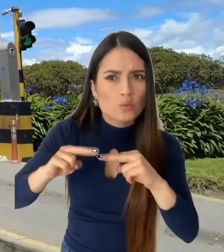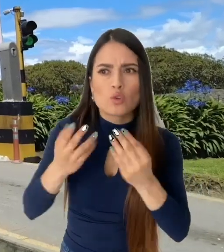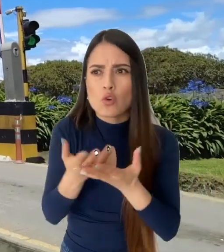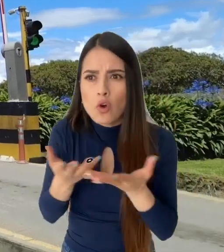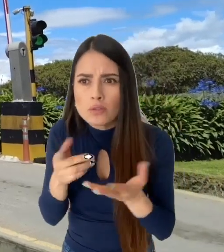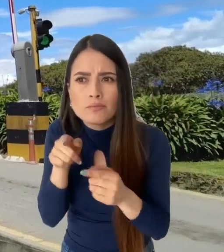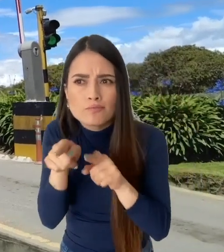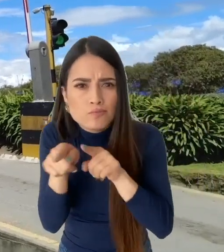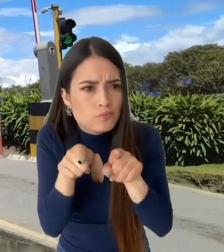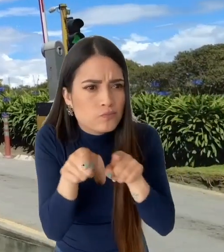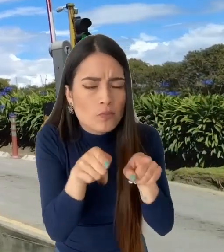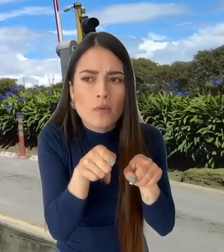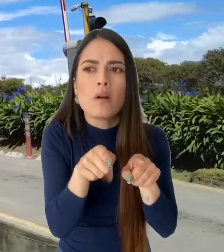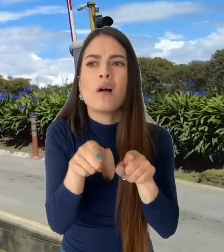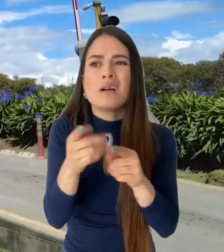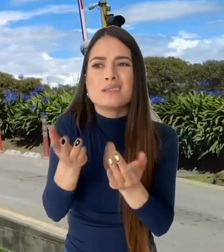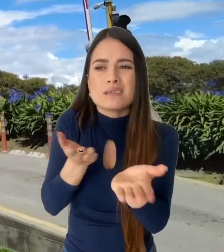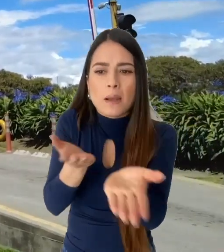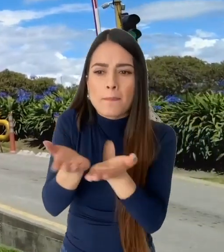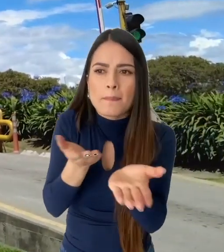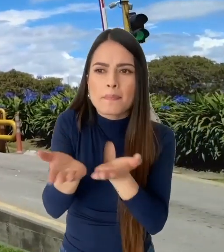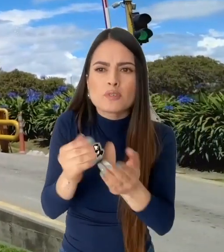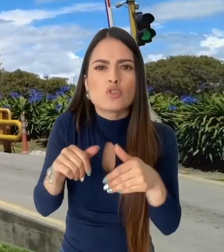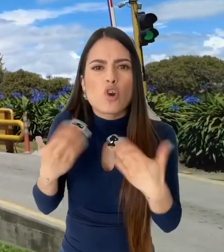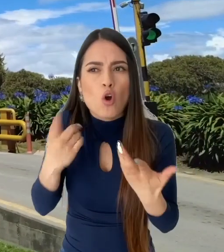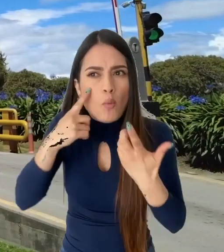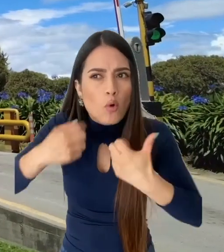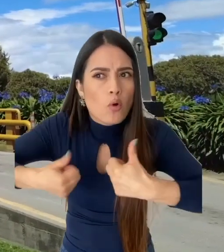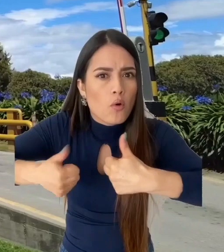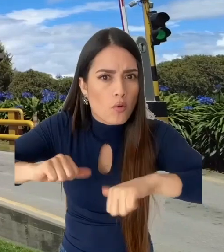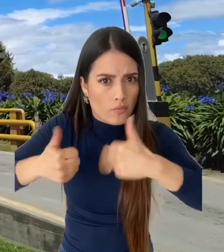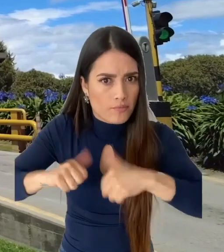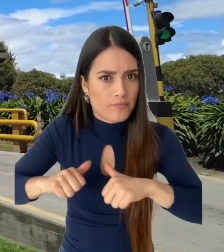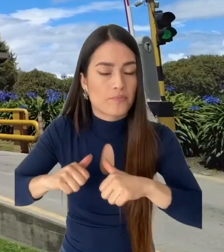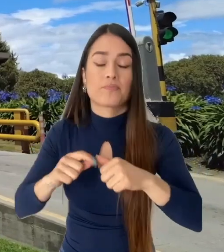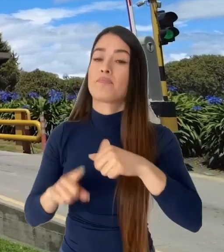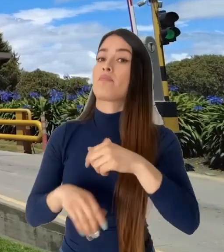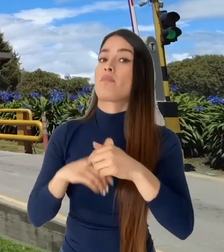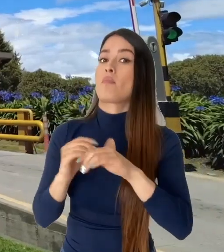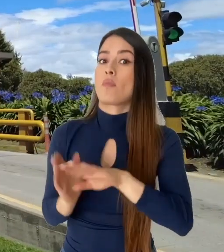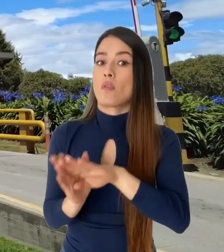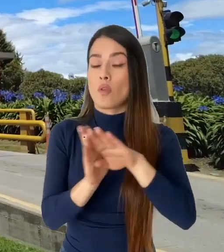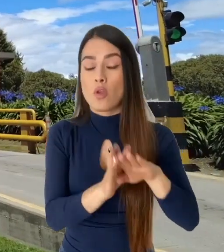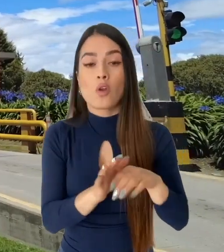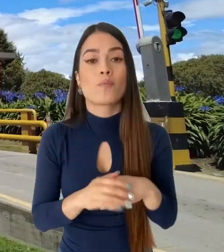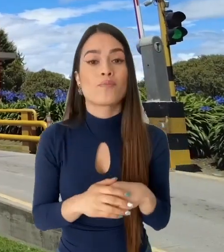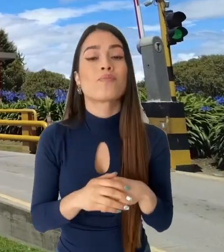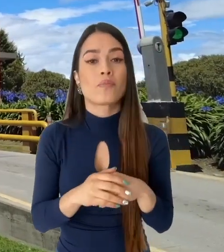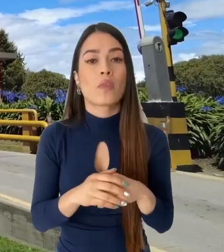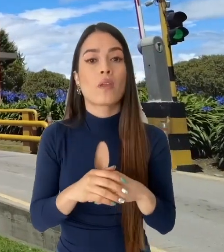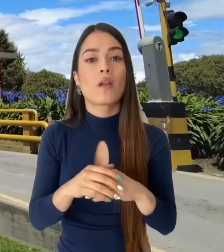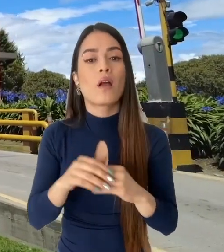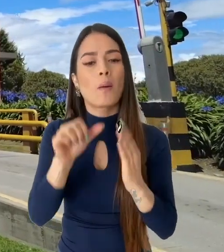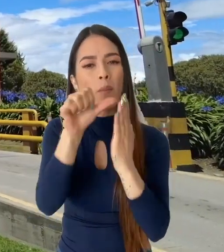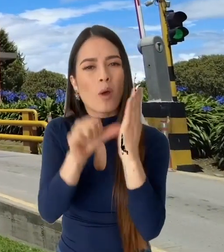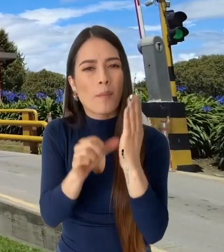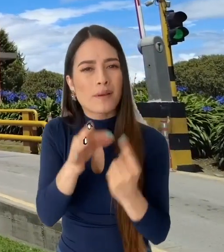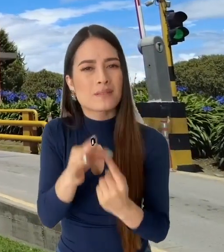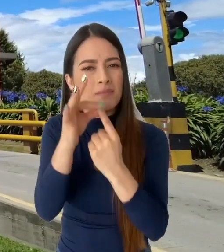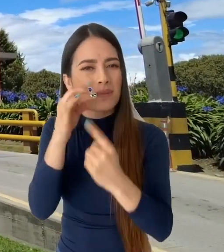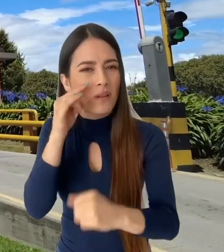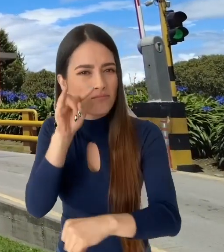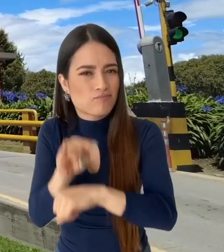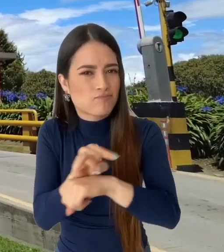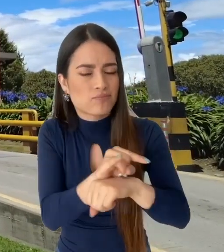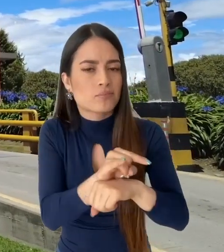condiciones de prestación del servicio derivadas de la operación por otro lado tenemos los programas especiales de supervisión que